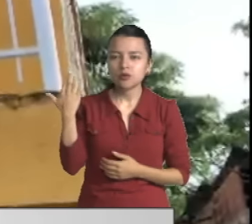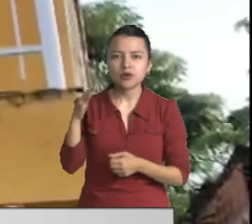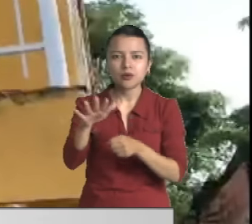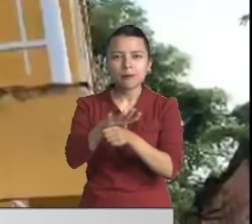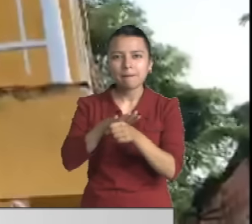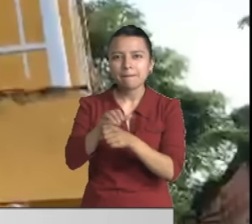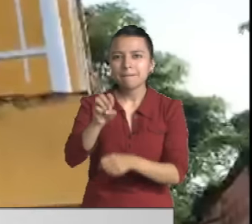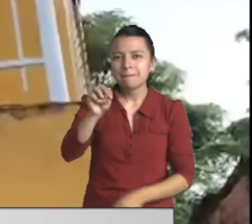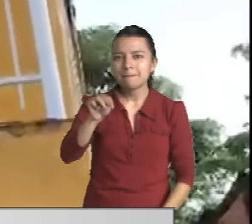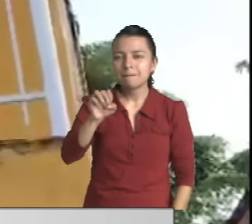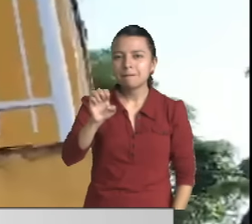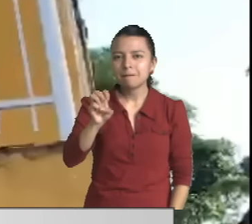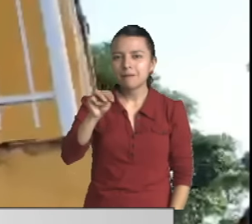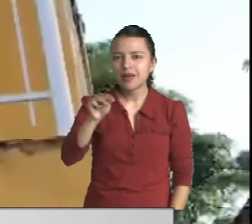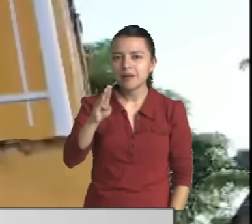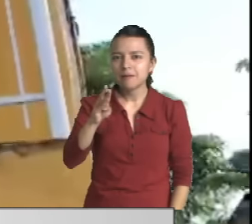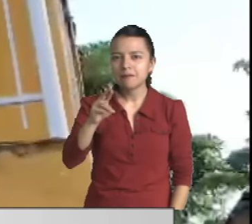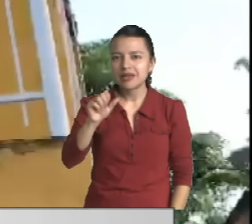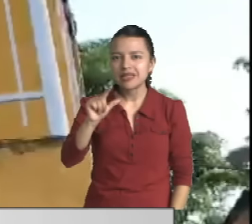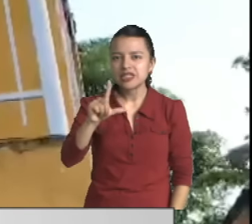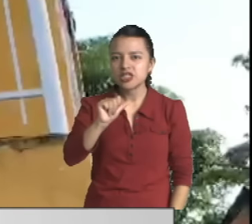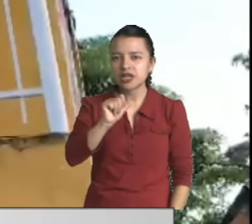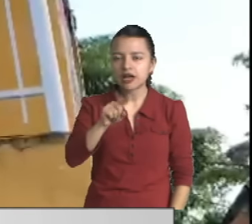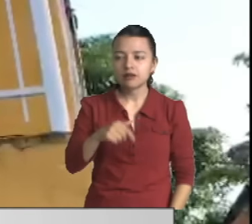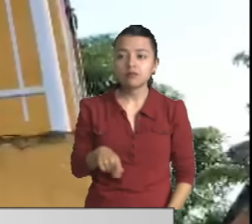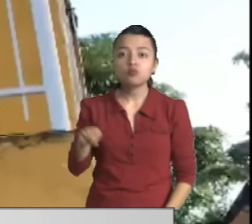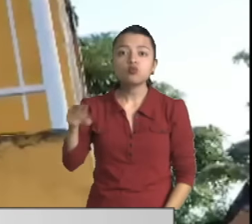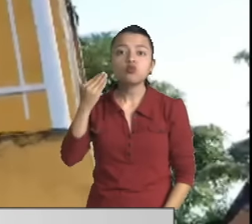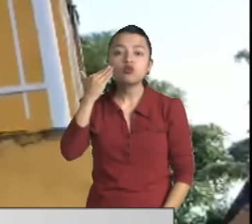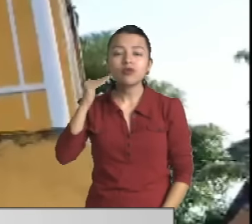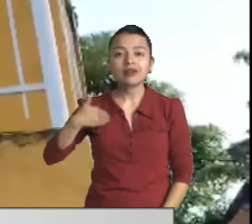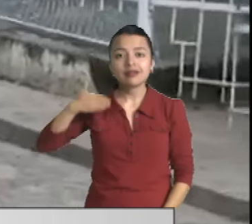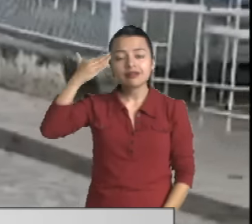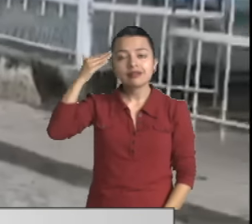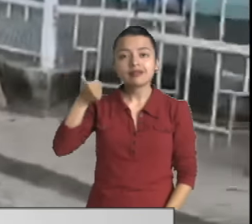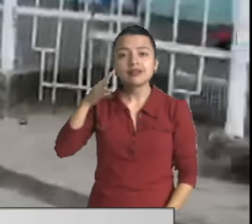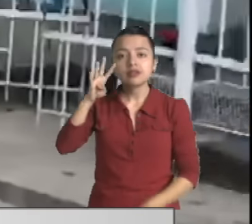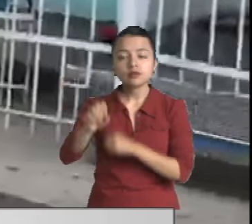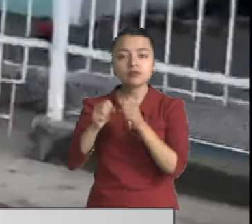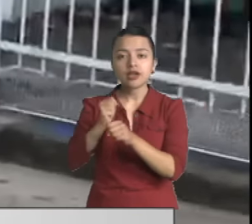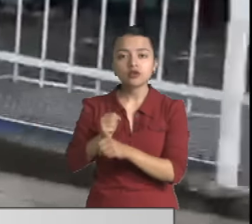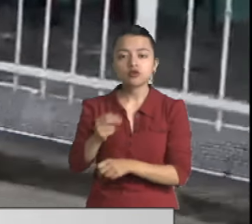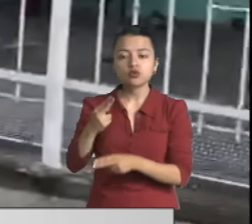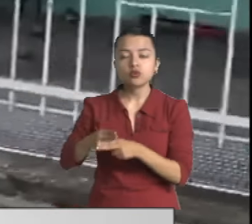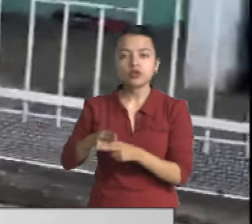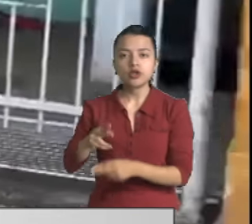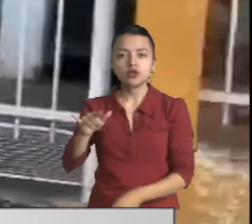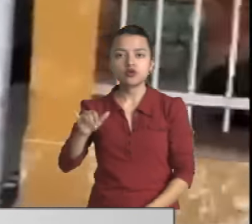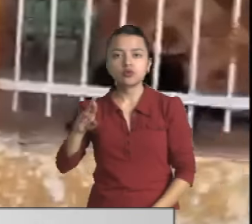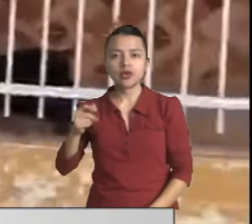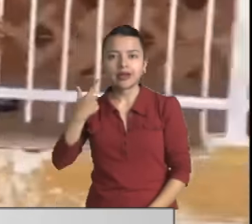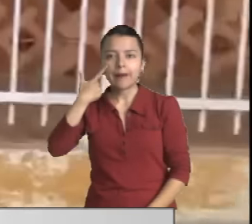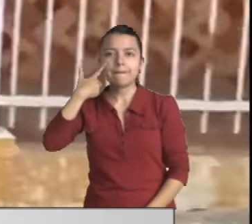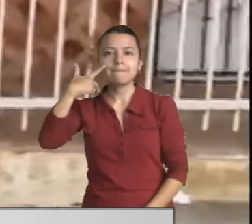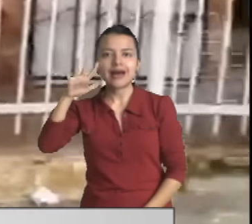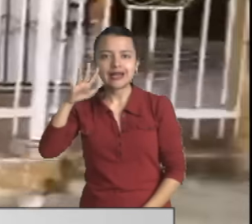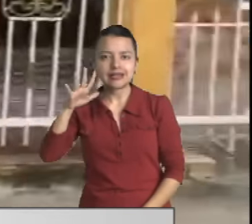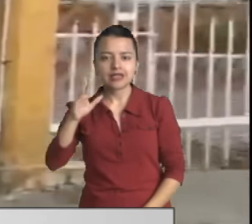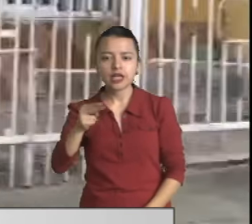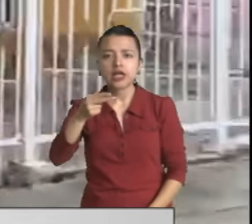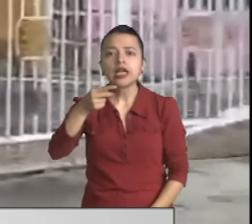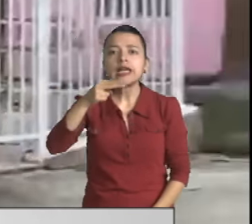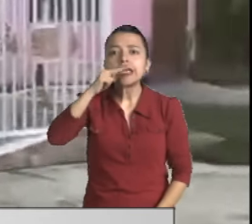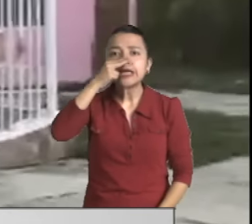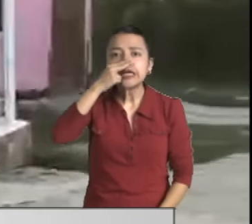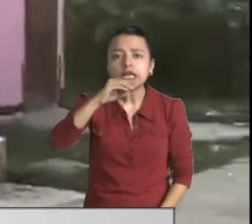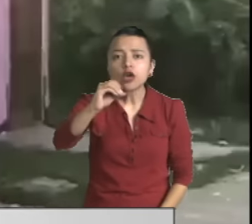barrio Membrillal, donde una mujer de 19 años, identificada como Yuraris Patricia Martínez, al parecer asesinó a su hijo de un año de edad y